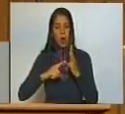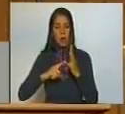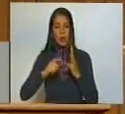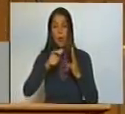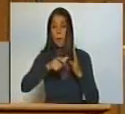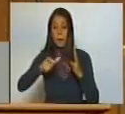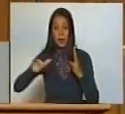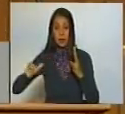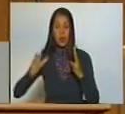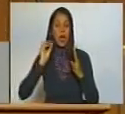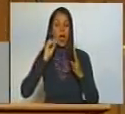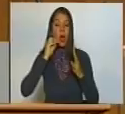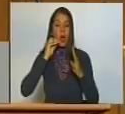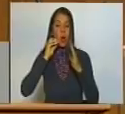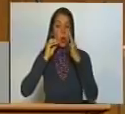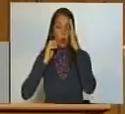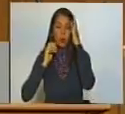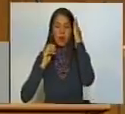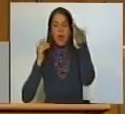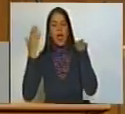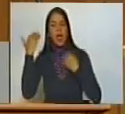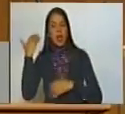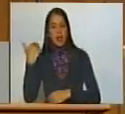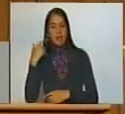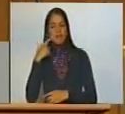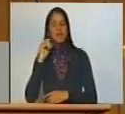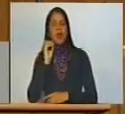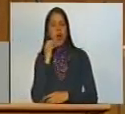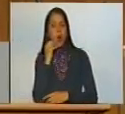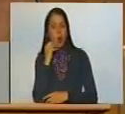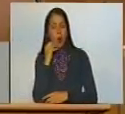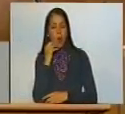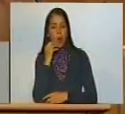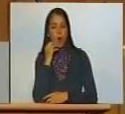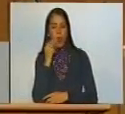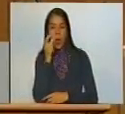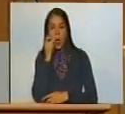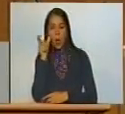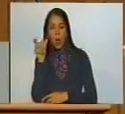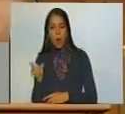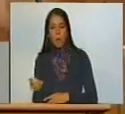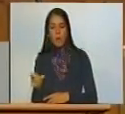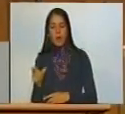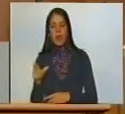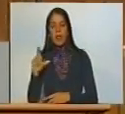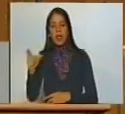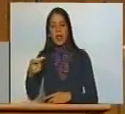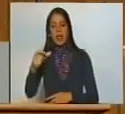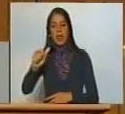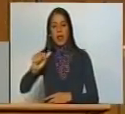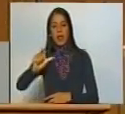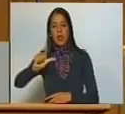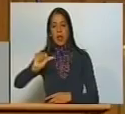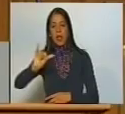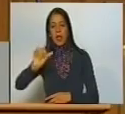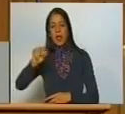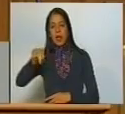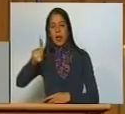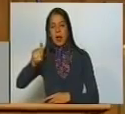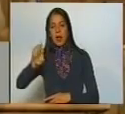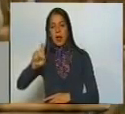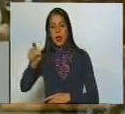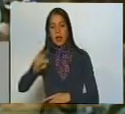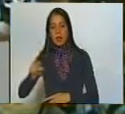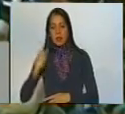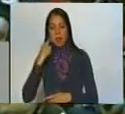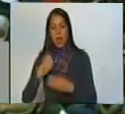nuestra generación, que vienen de la gran generación OVE, como nuestro hermano Galíndez, constituyente y fundador de la Organización Bolivariana